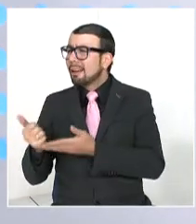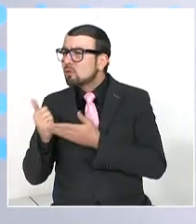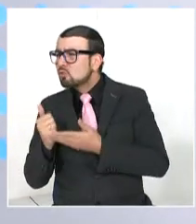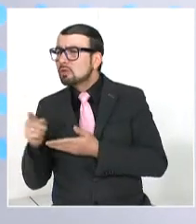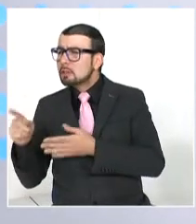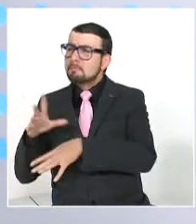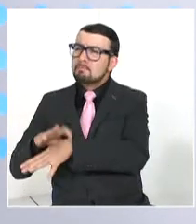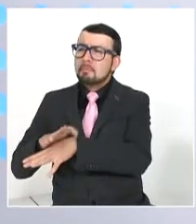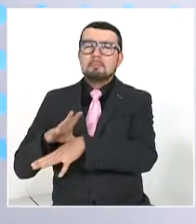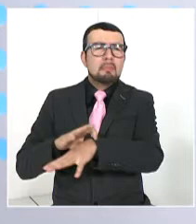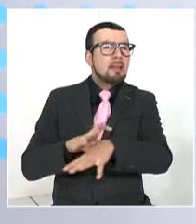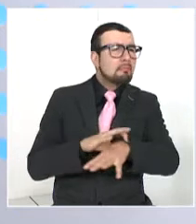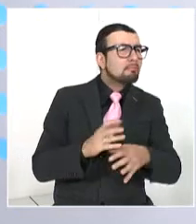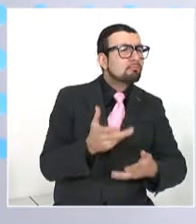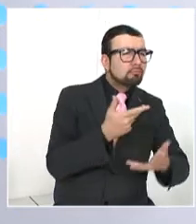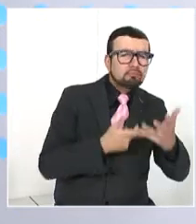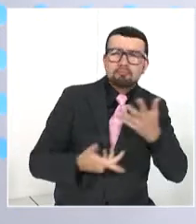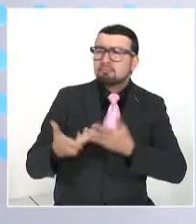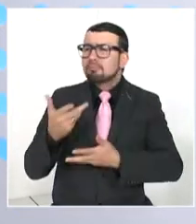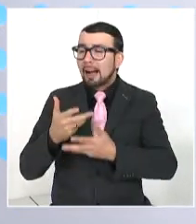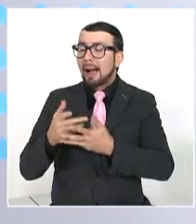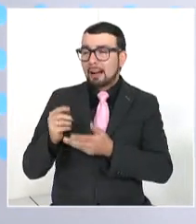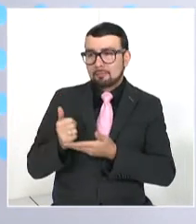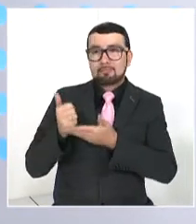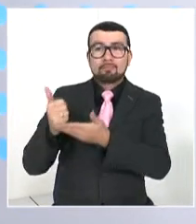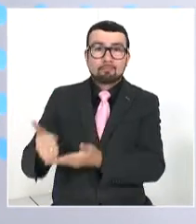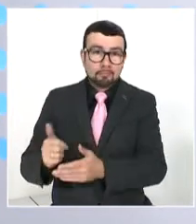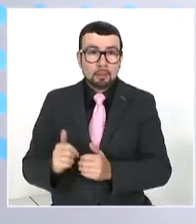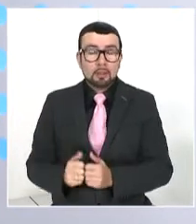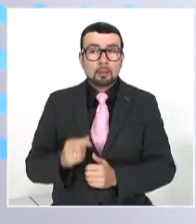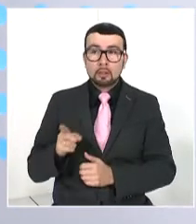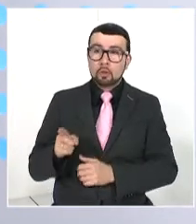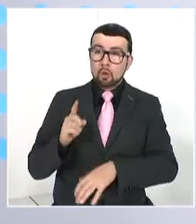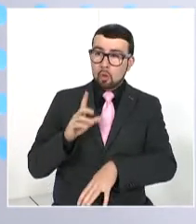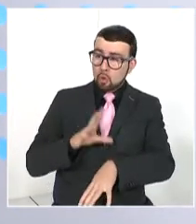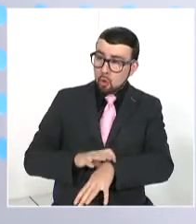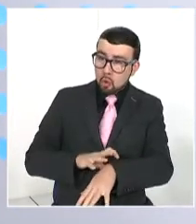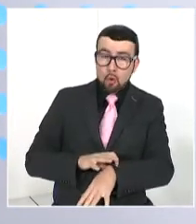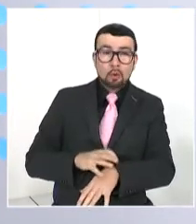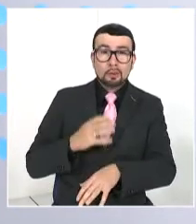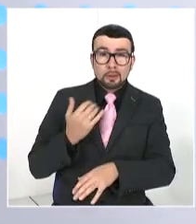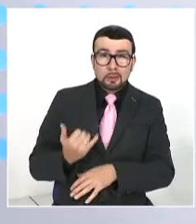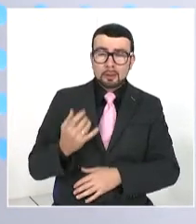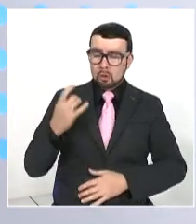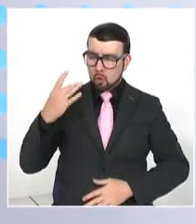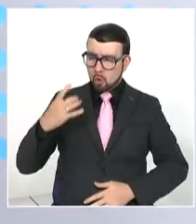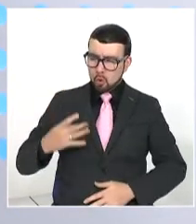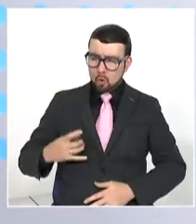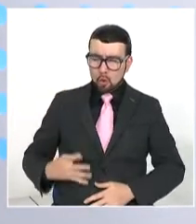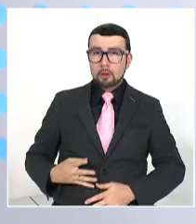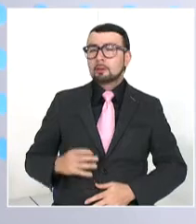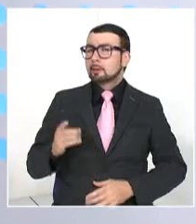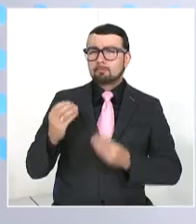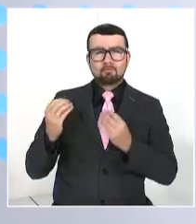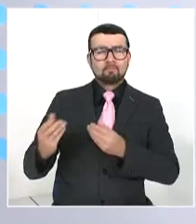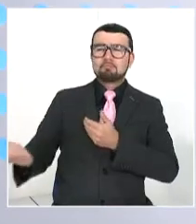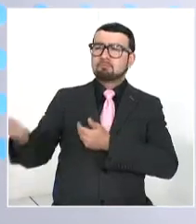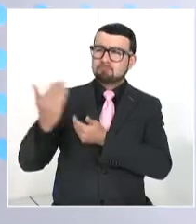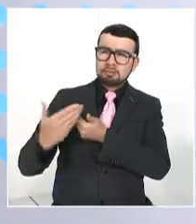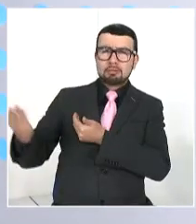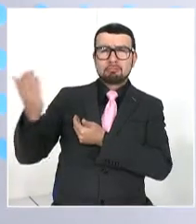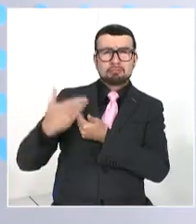diferentes médicos. El dolor es uno de los principales motivos de consulta en la medicina y es algo que las personas